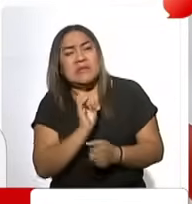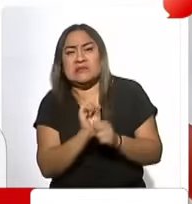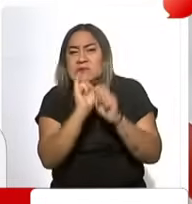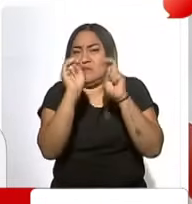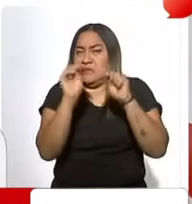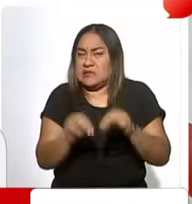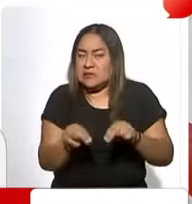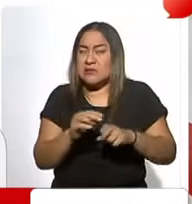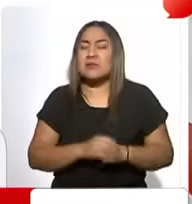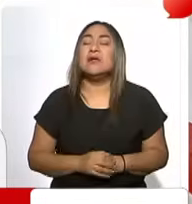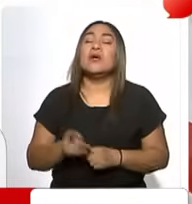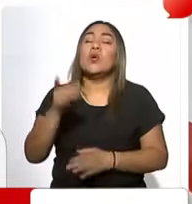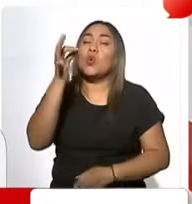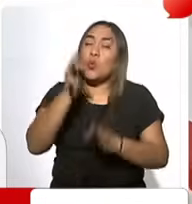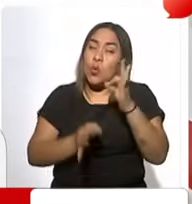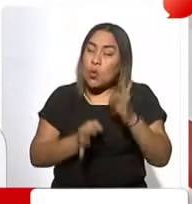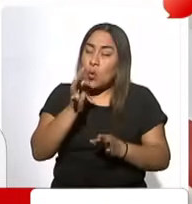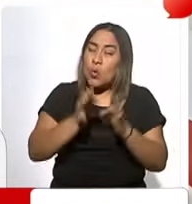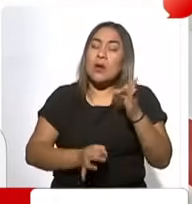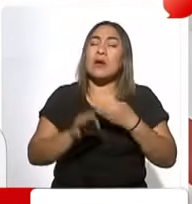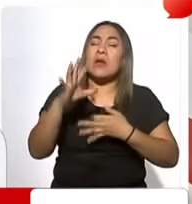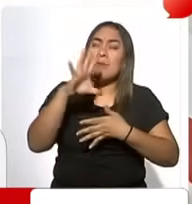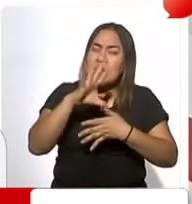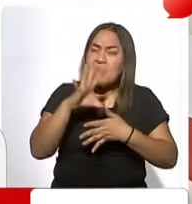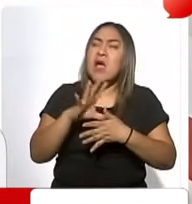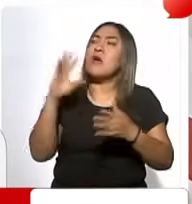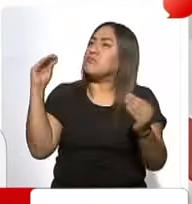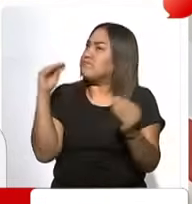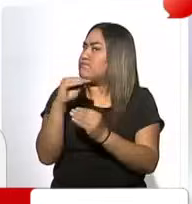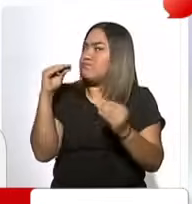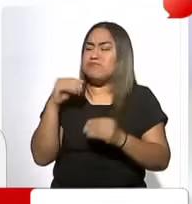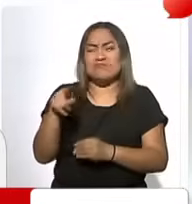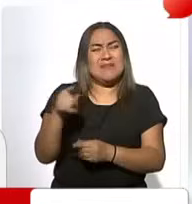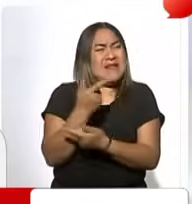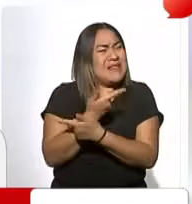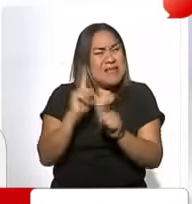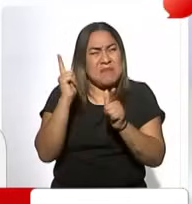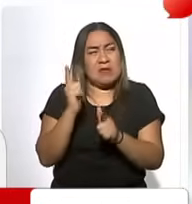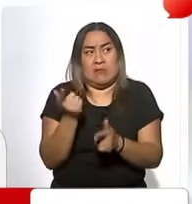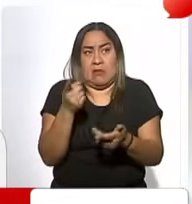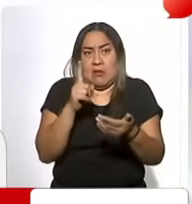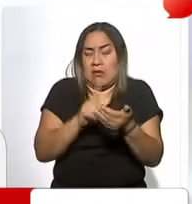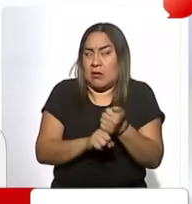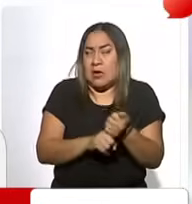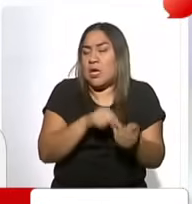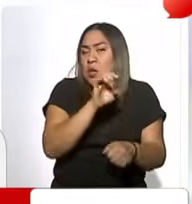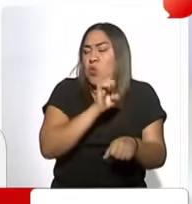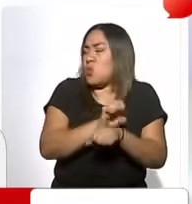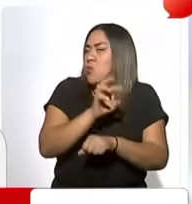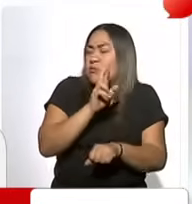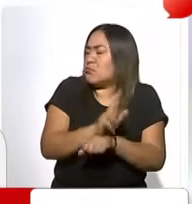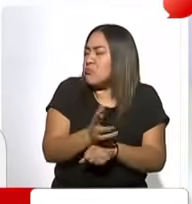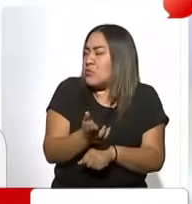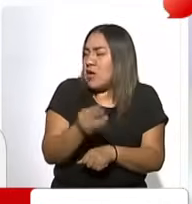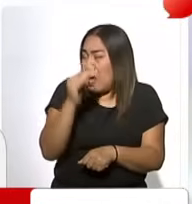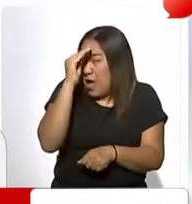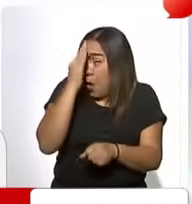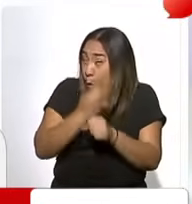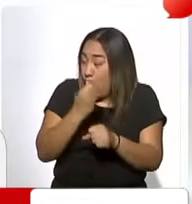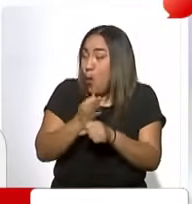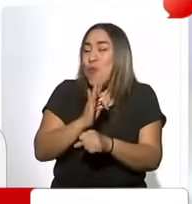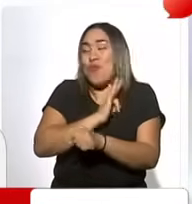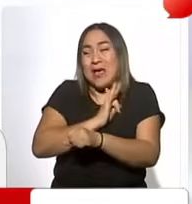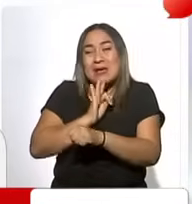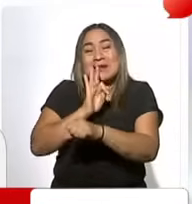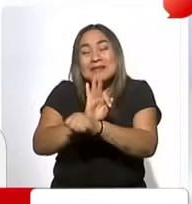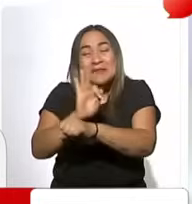cidh la Corte Interamericana han abogado por Jorge glas y no existe estado de derecho en el Ecuador hoy no hay garantía de